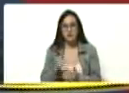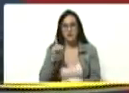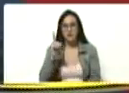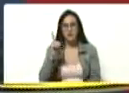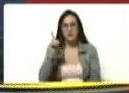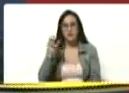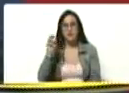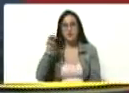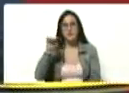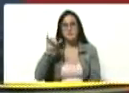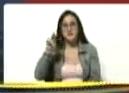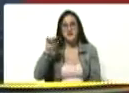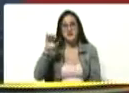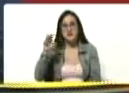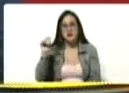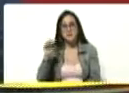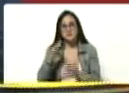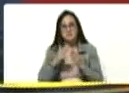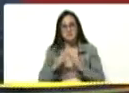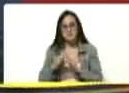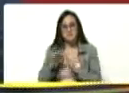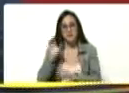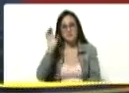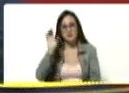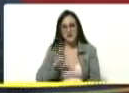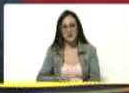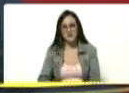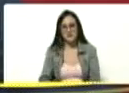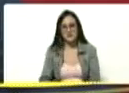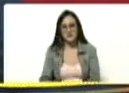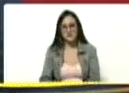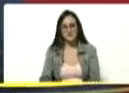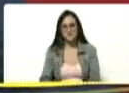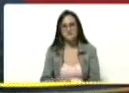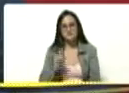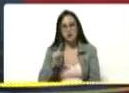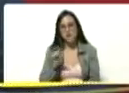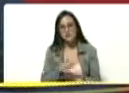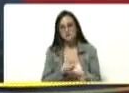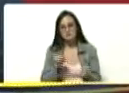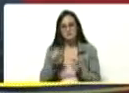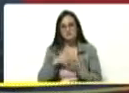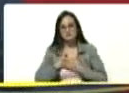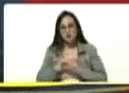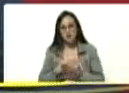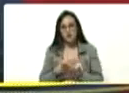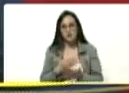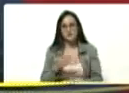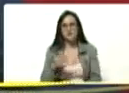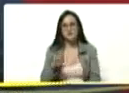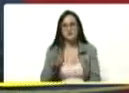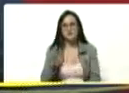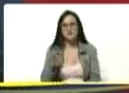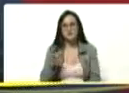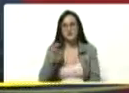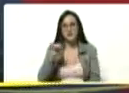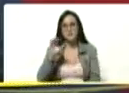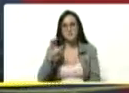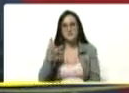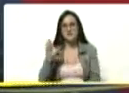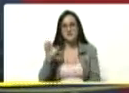Dominica. Y ahora, a continuación, me complace ceder la palabra al honorable Dean Mitchell,